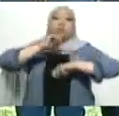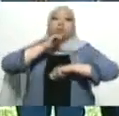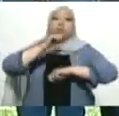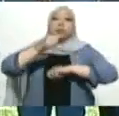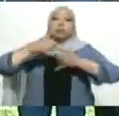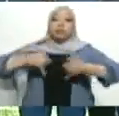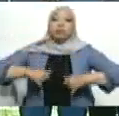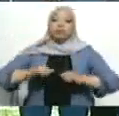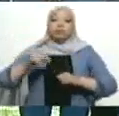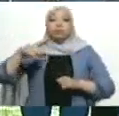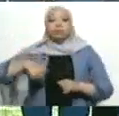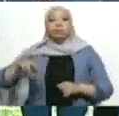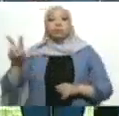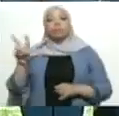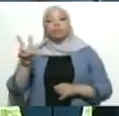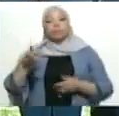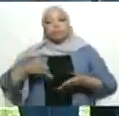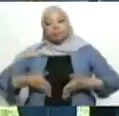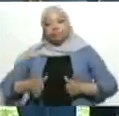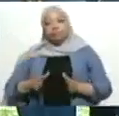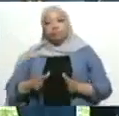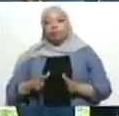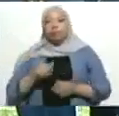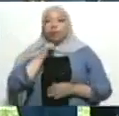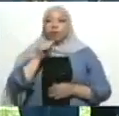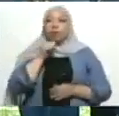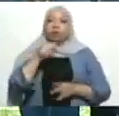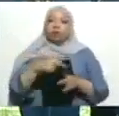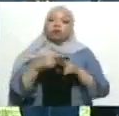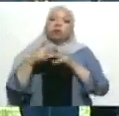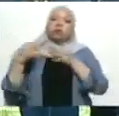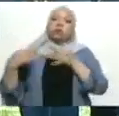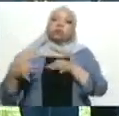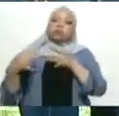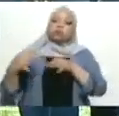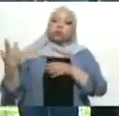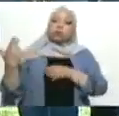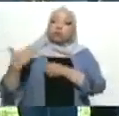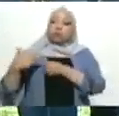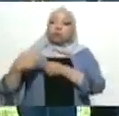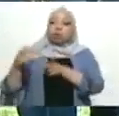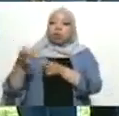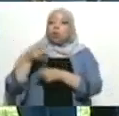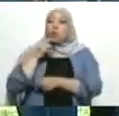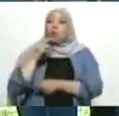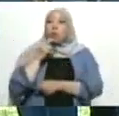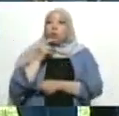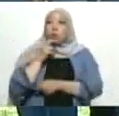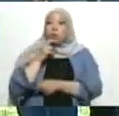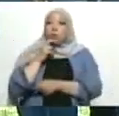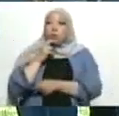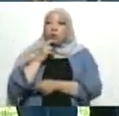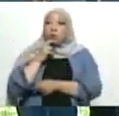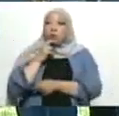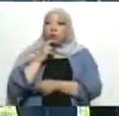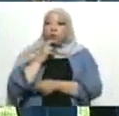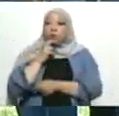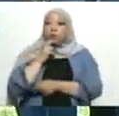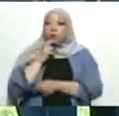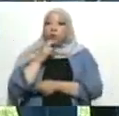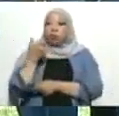de esta patria. Para ellos entregarle los recursos naturales, no solo el petróleo, también el oro. Pero también entregarle